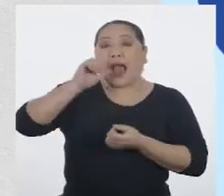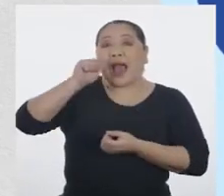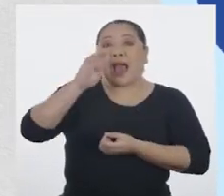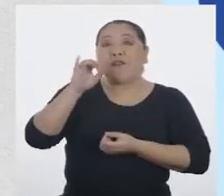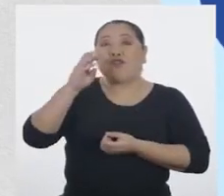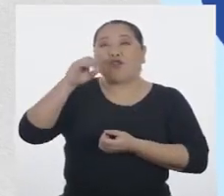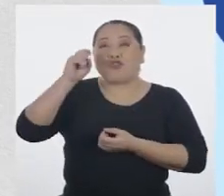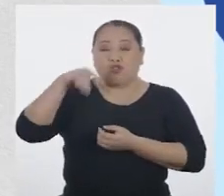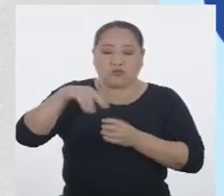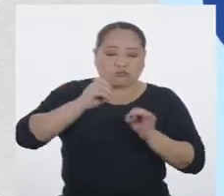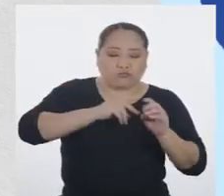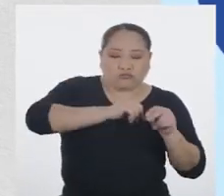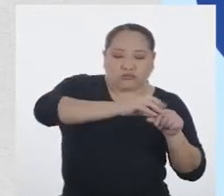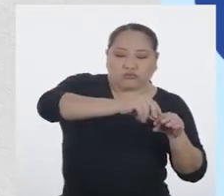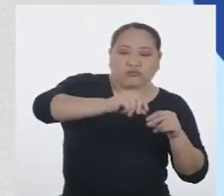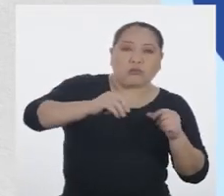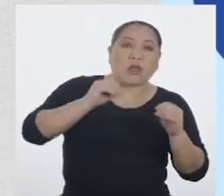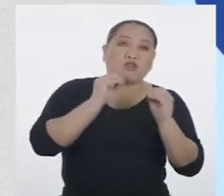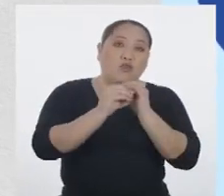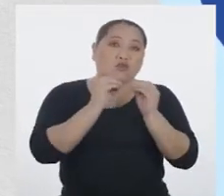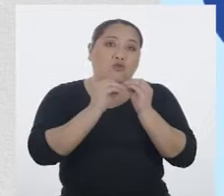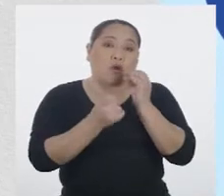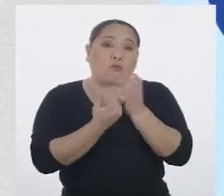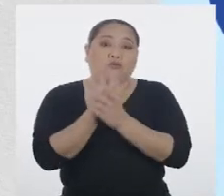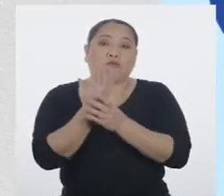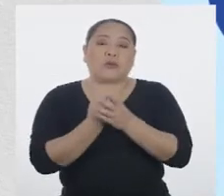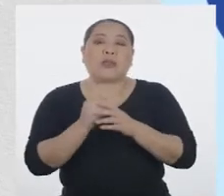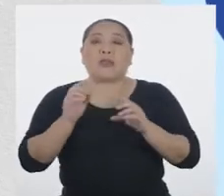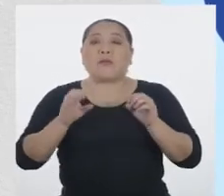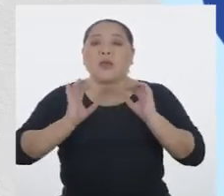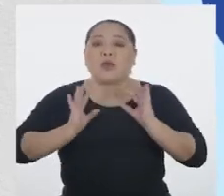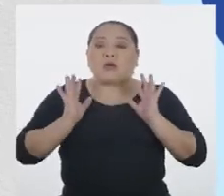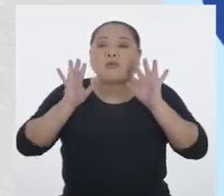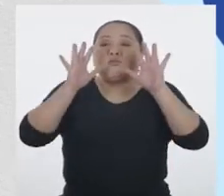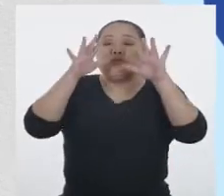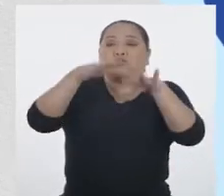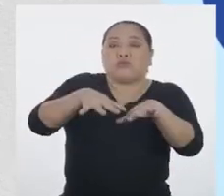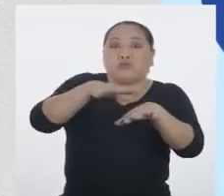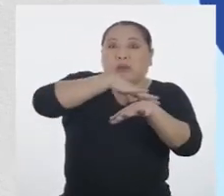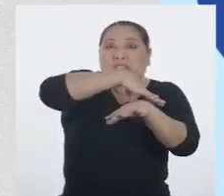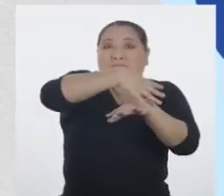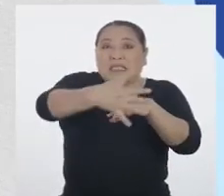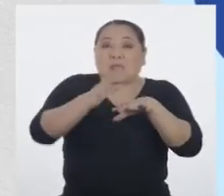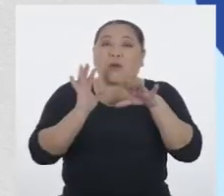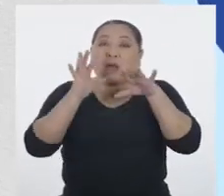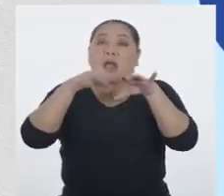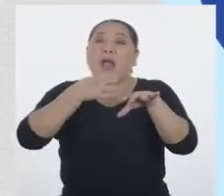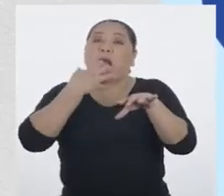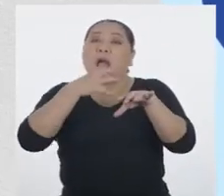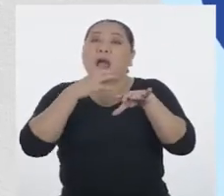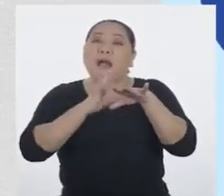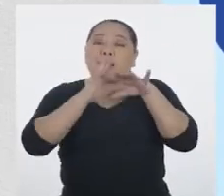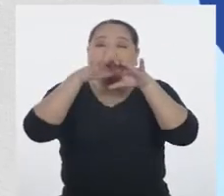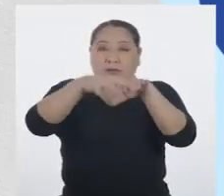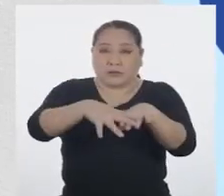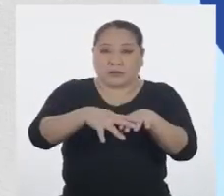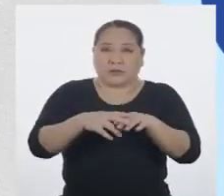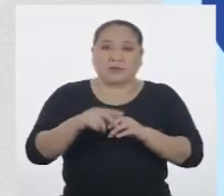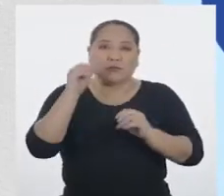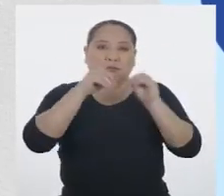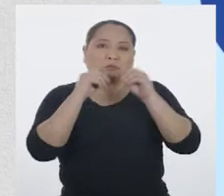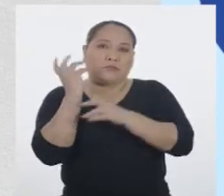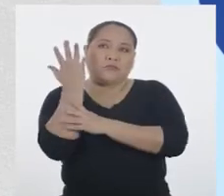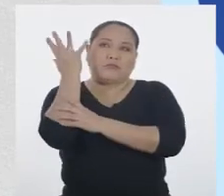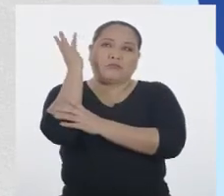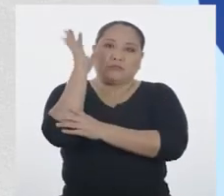foliares para recuperar los cultivos afectados. También se puede cubrir con mantas térmicas encima de las hortalizas, por ejemplo, como la papa.